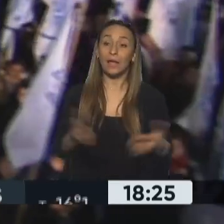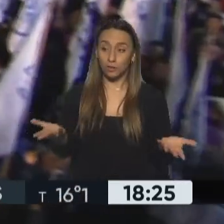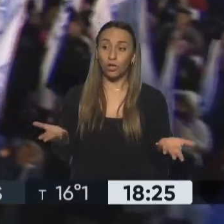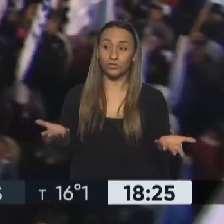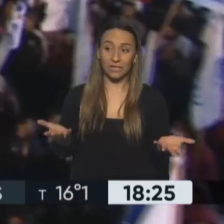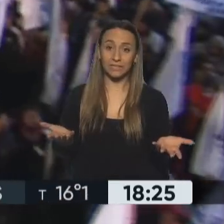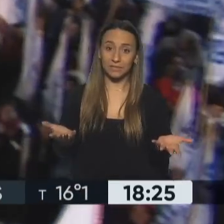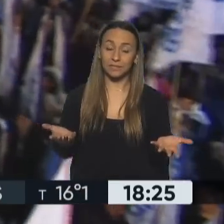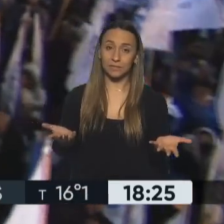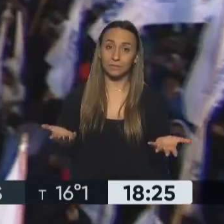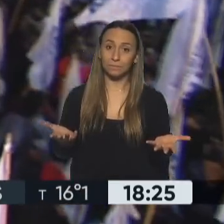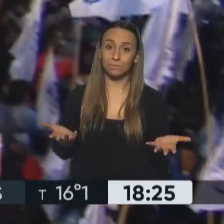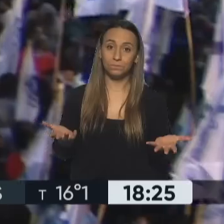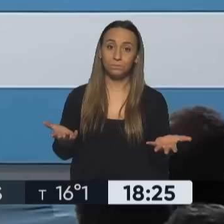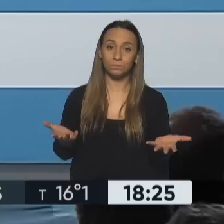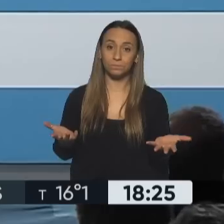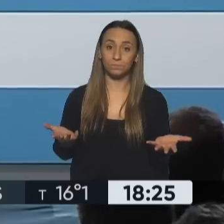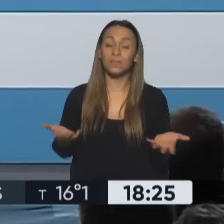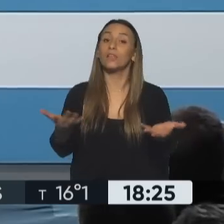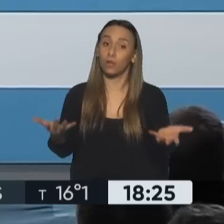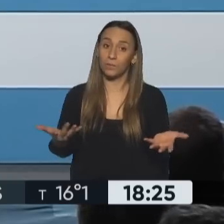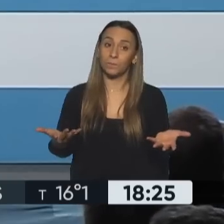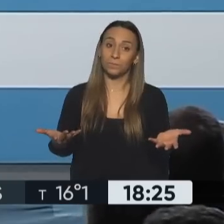Entonces, que el